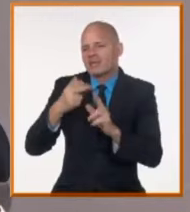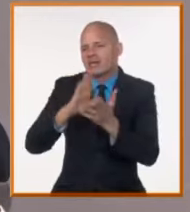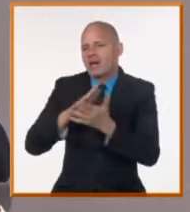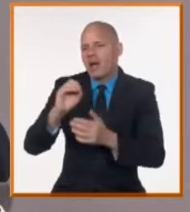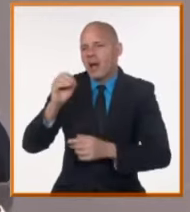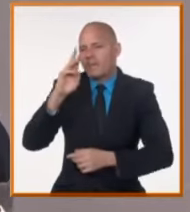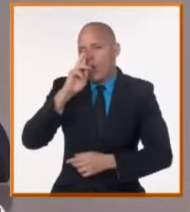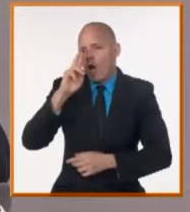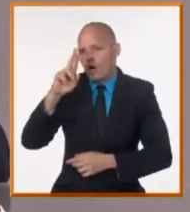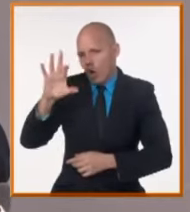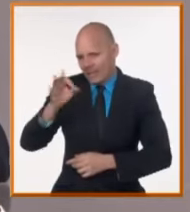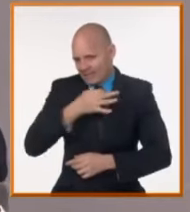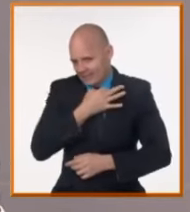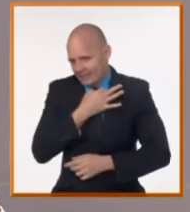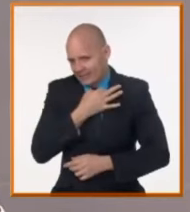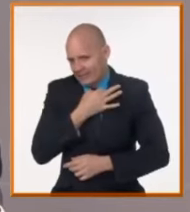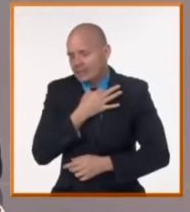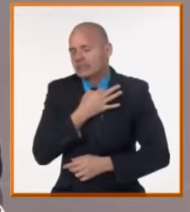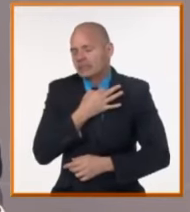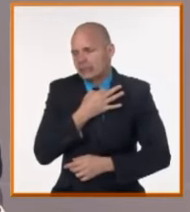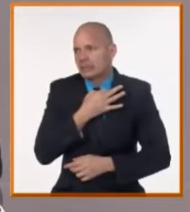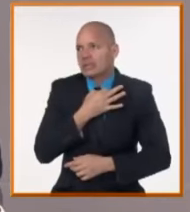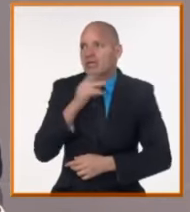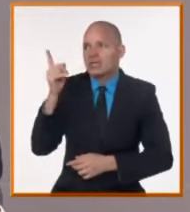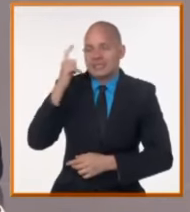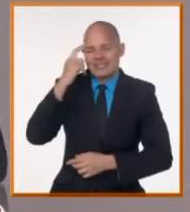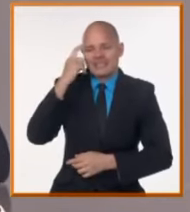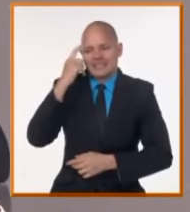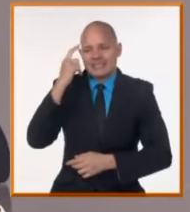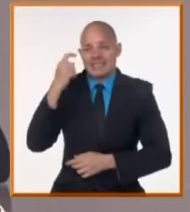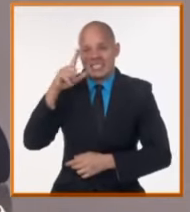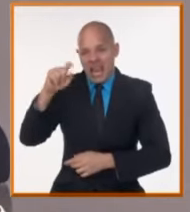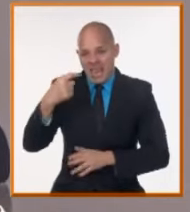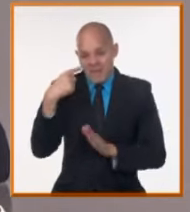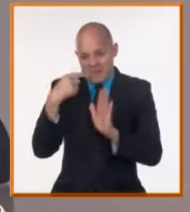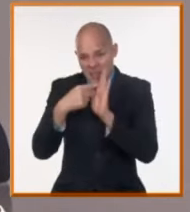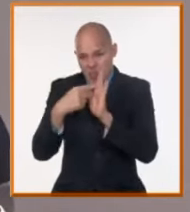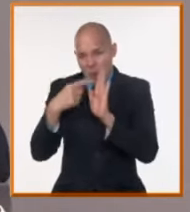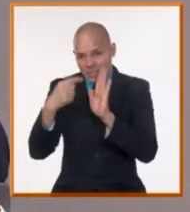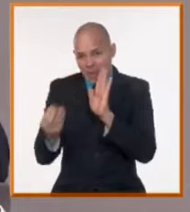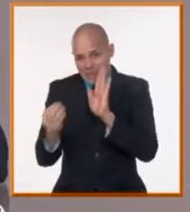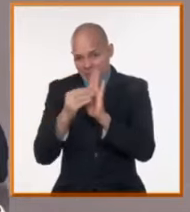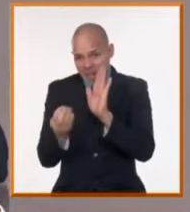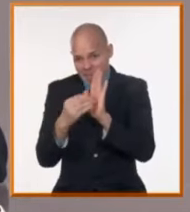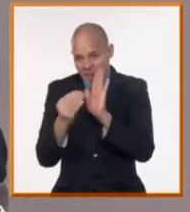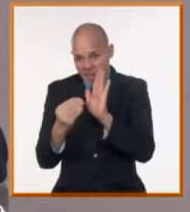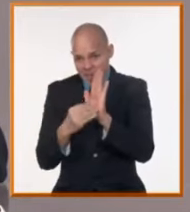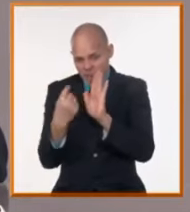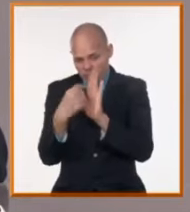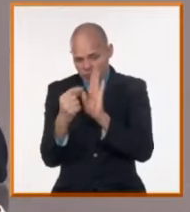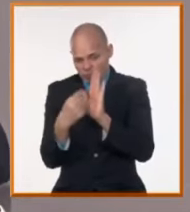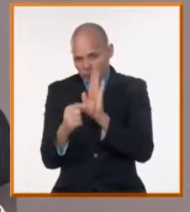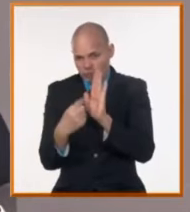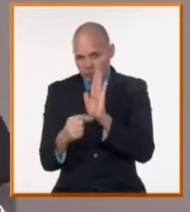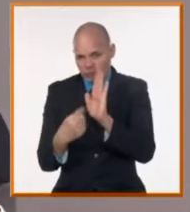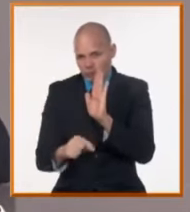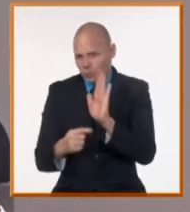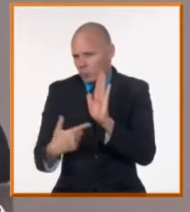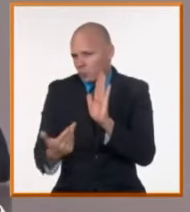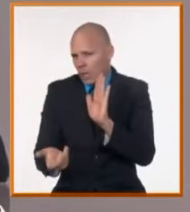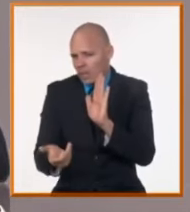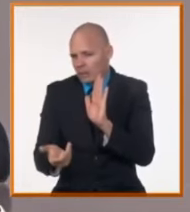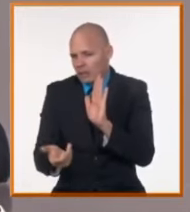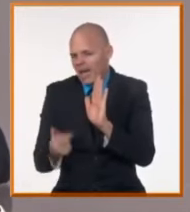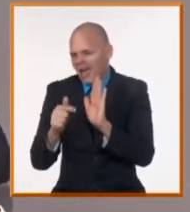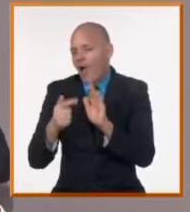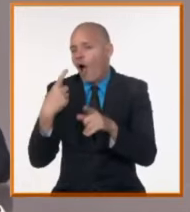de una serie de cláusulas o de enmiendas o añadidos, ¿no? Y que empalmaron